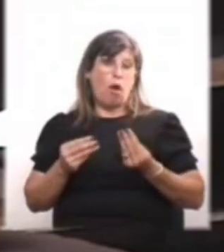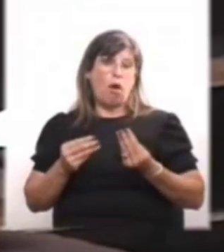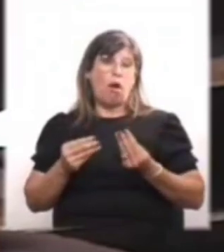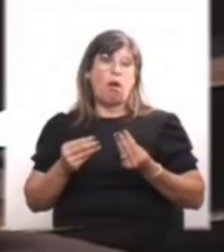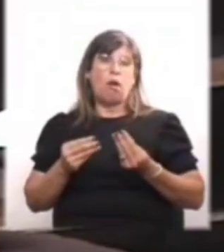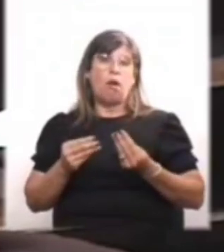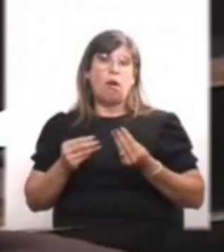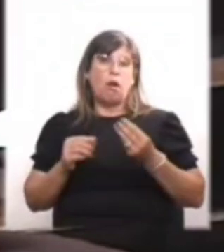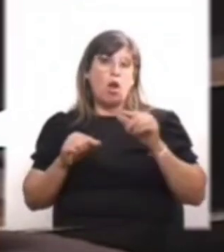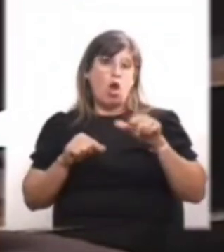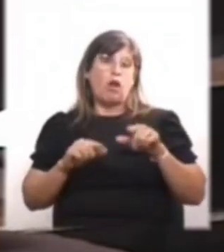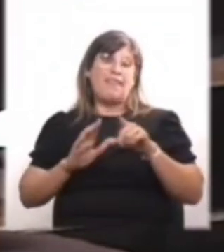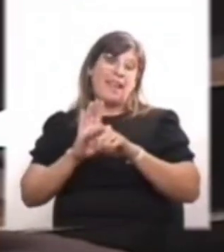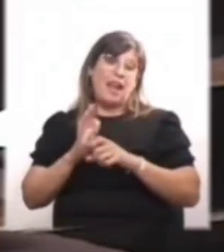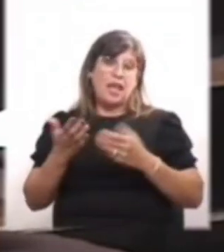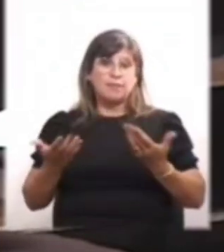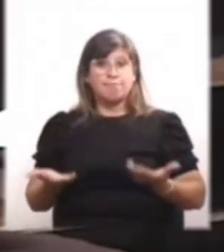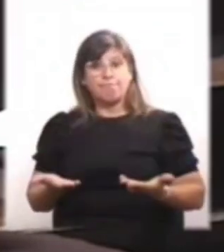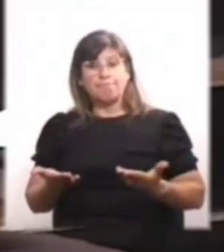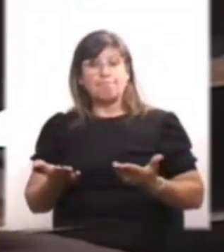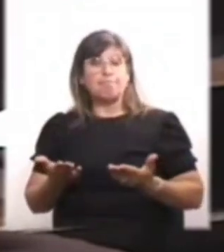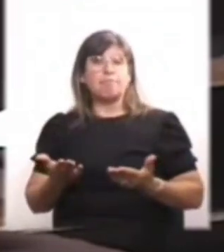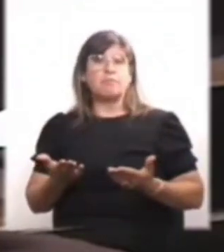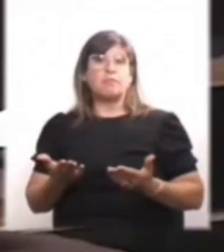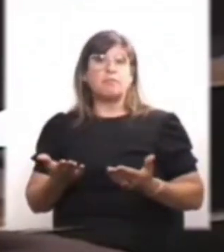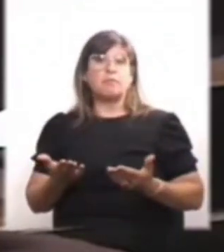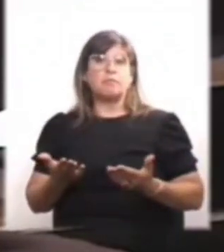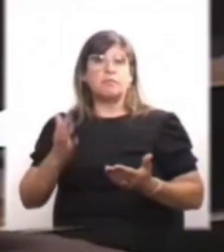bueno, con esta ley podría